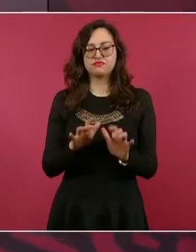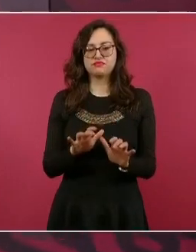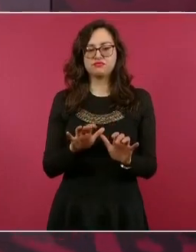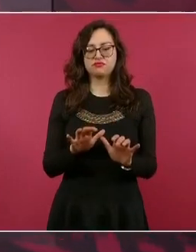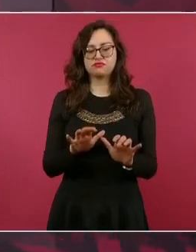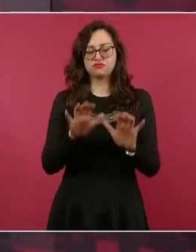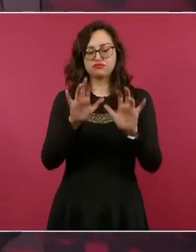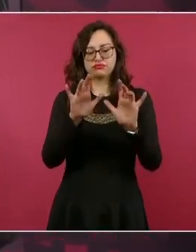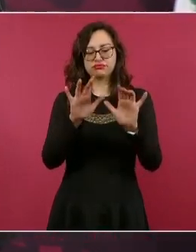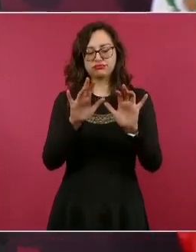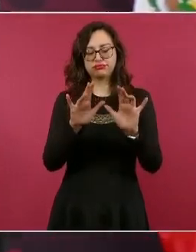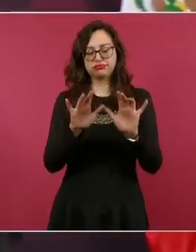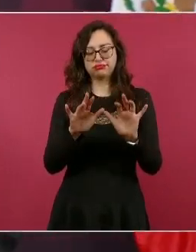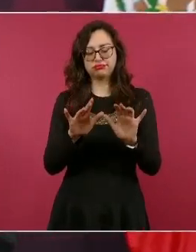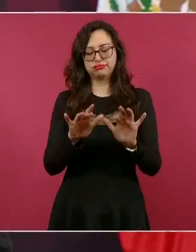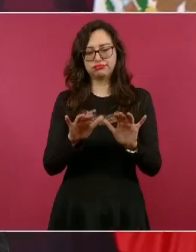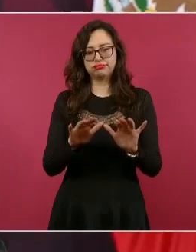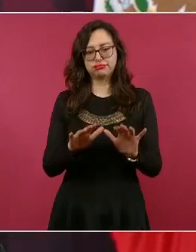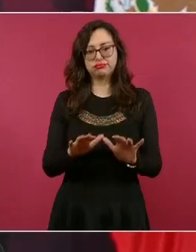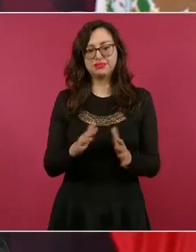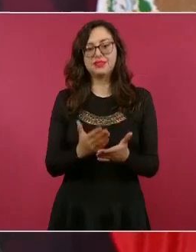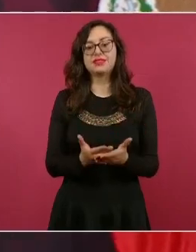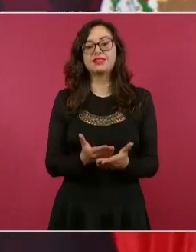por los hechos